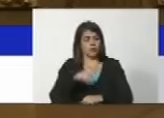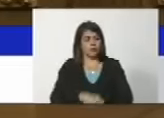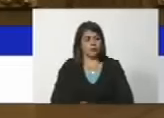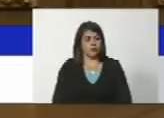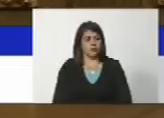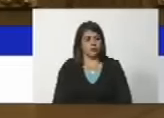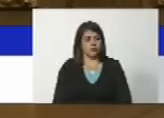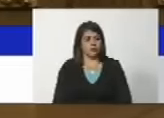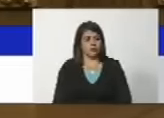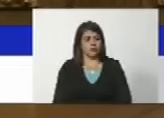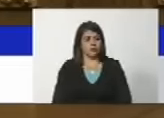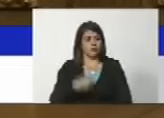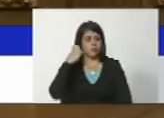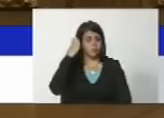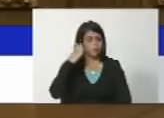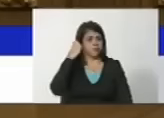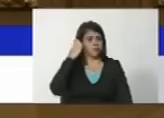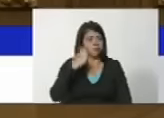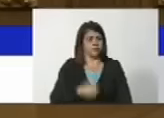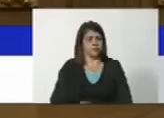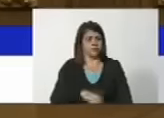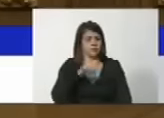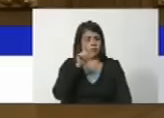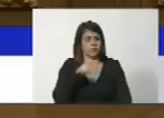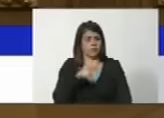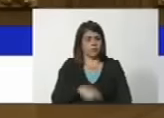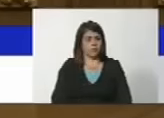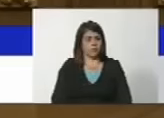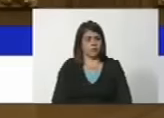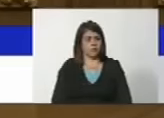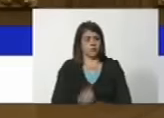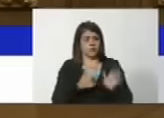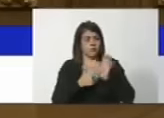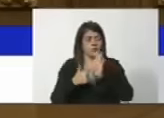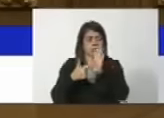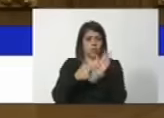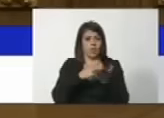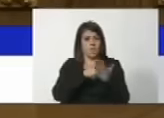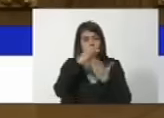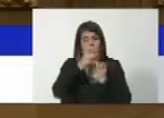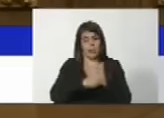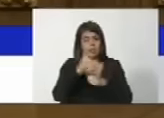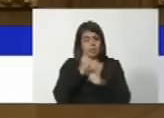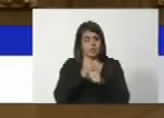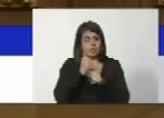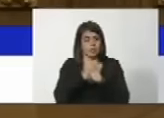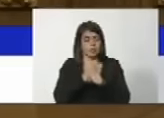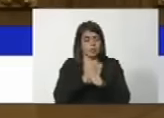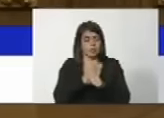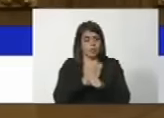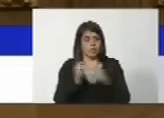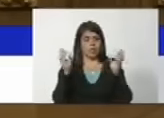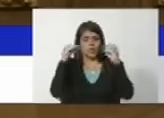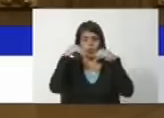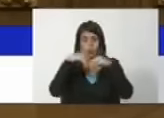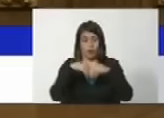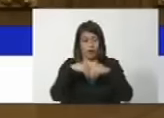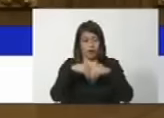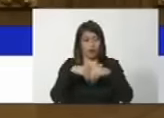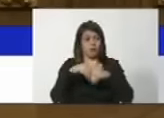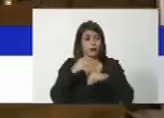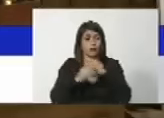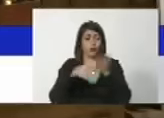estas naciones en Europa. También ha presentado en su plan de trabajo acuerdos